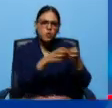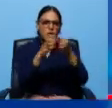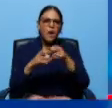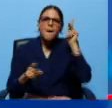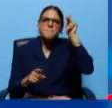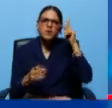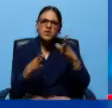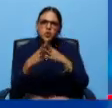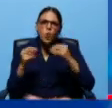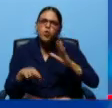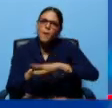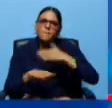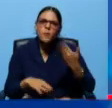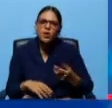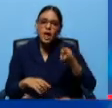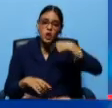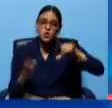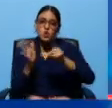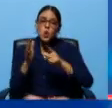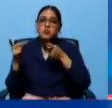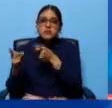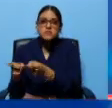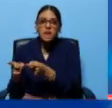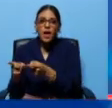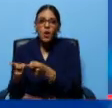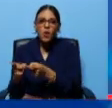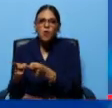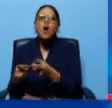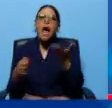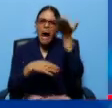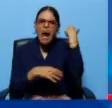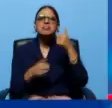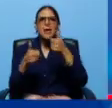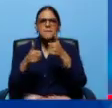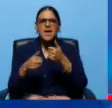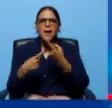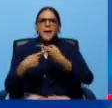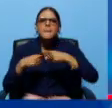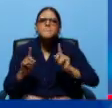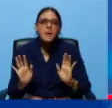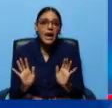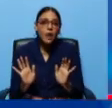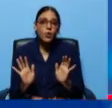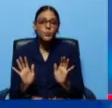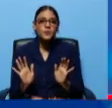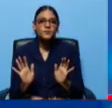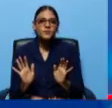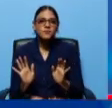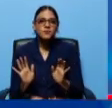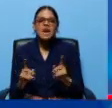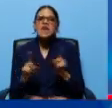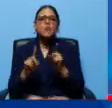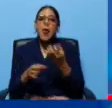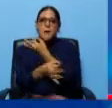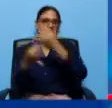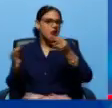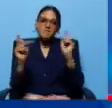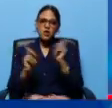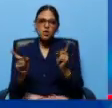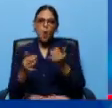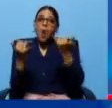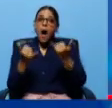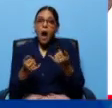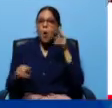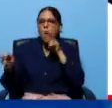profesores, porque el liceo estaba bien, pero no estaba como en las óptimas condiciones. Ahorita